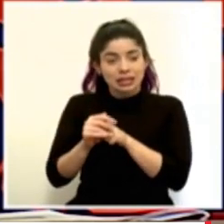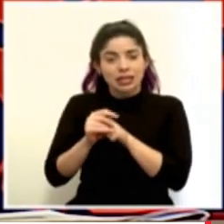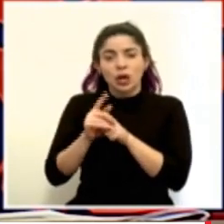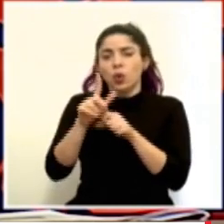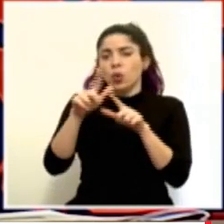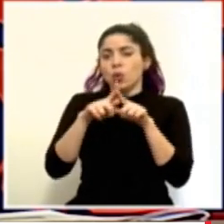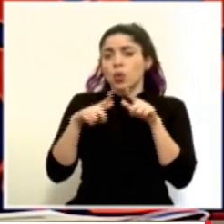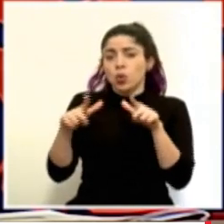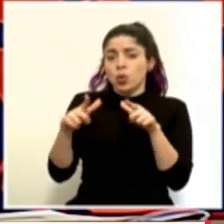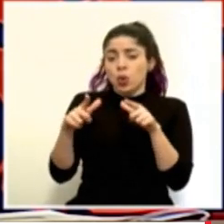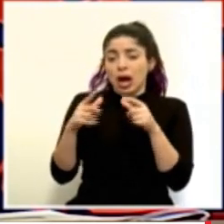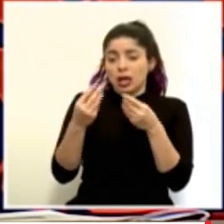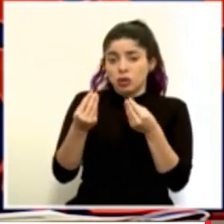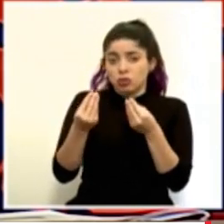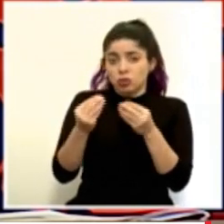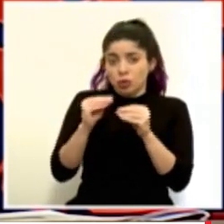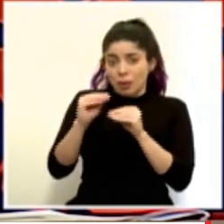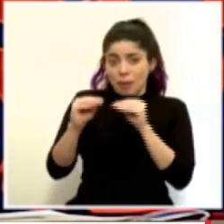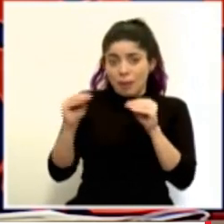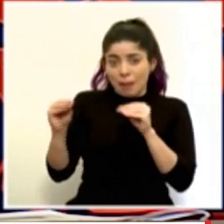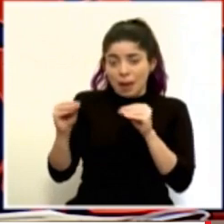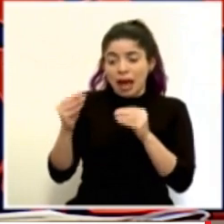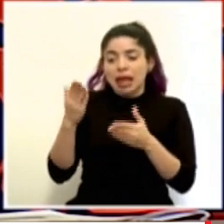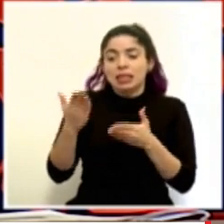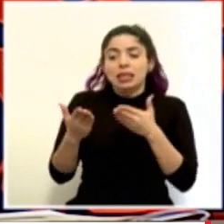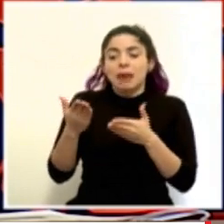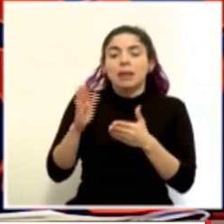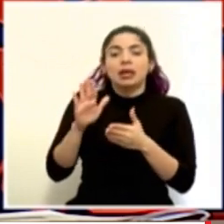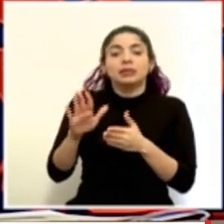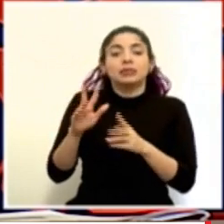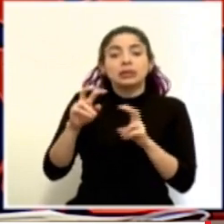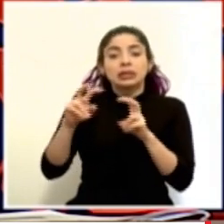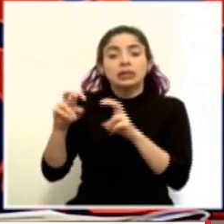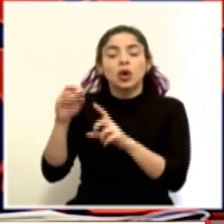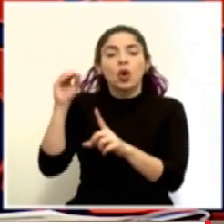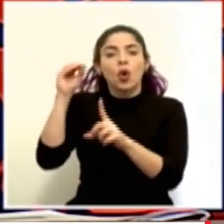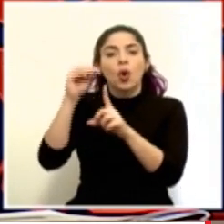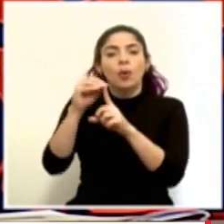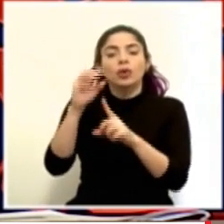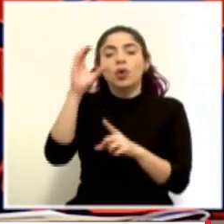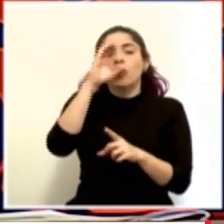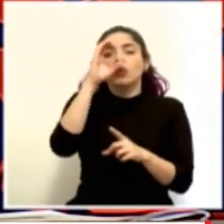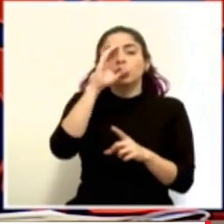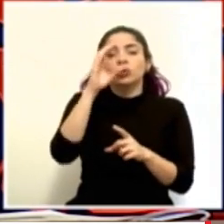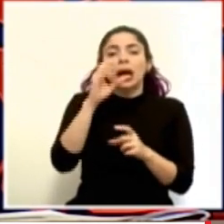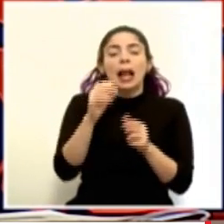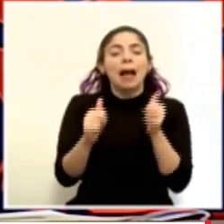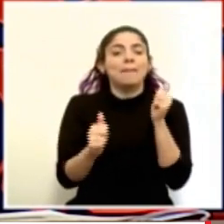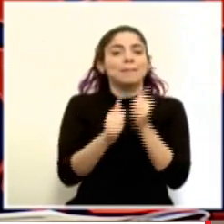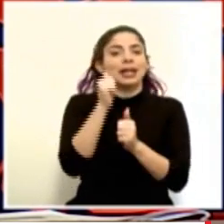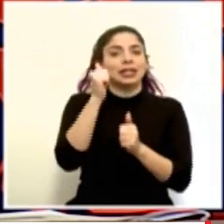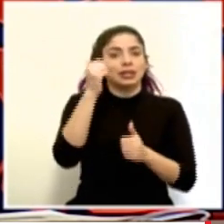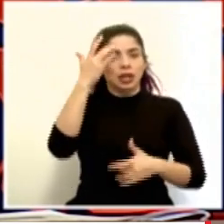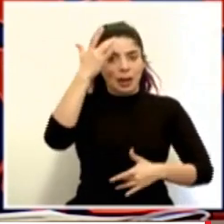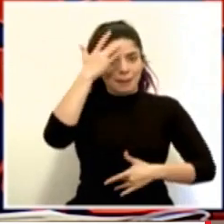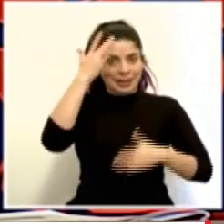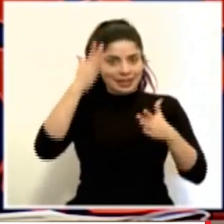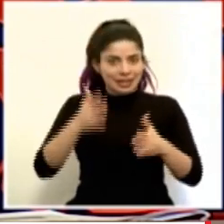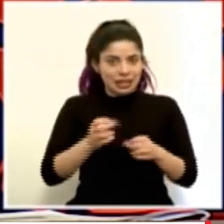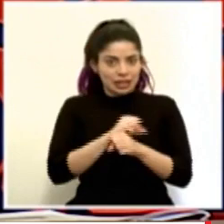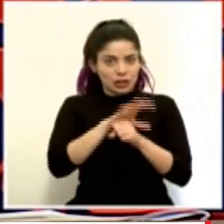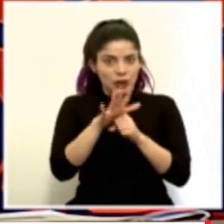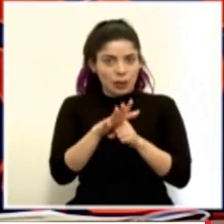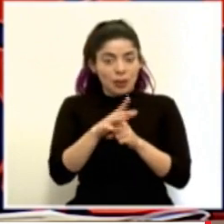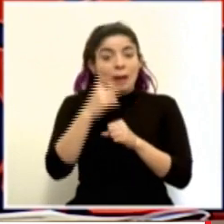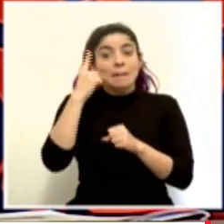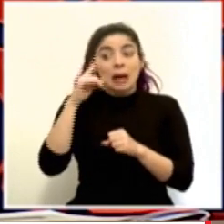una zona de alto contagio, probablemente tenía un fin de encontrar la máxima cantidad de pacientes COVID para